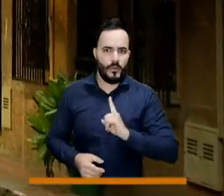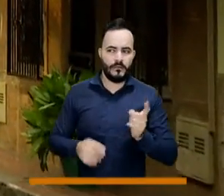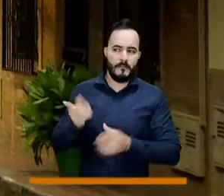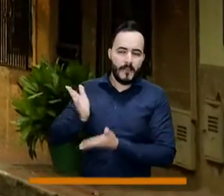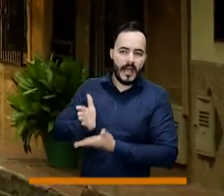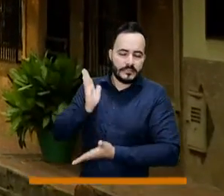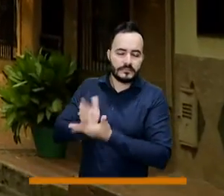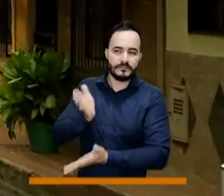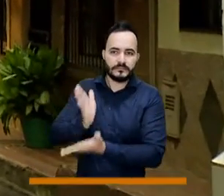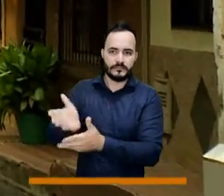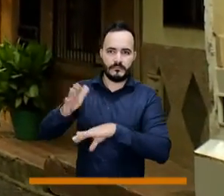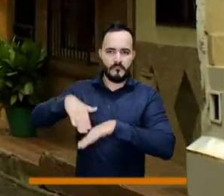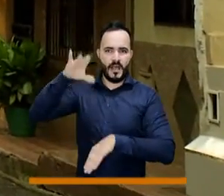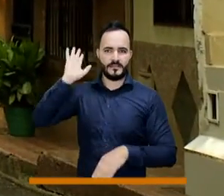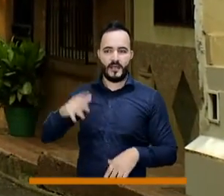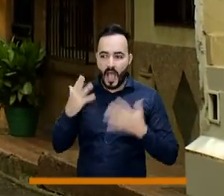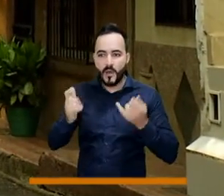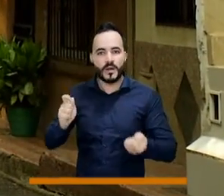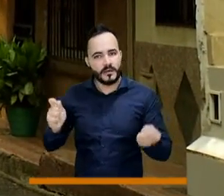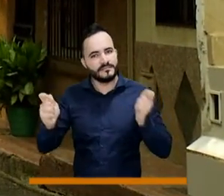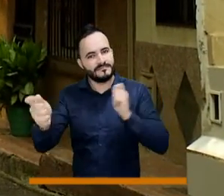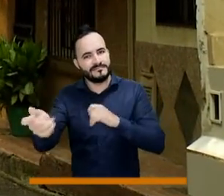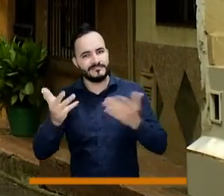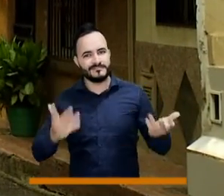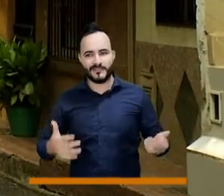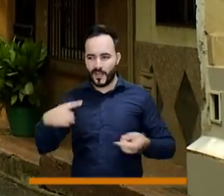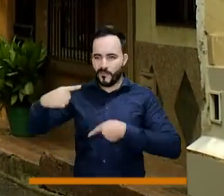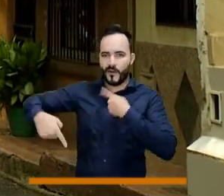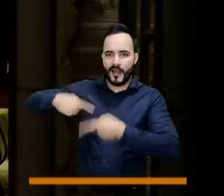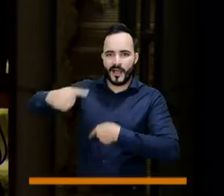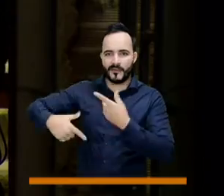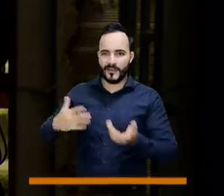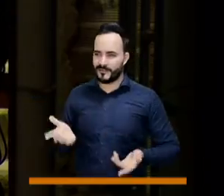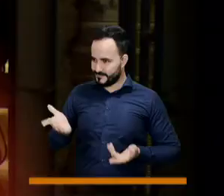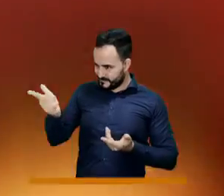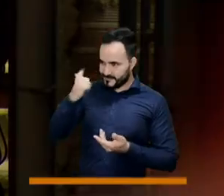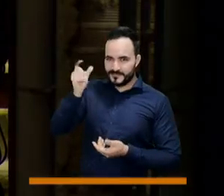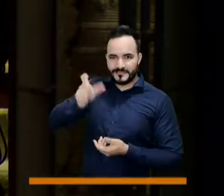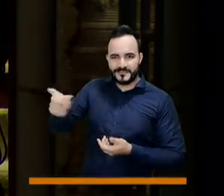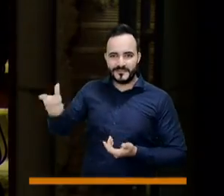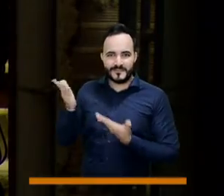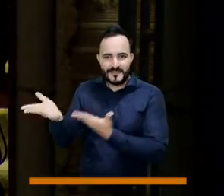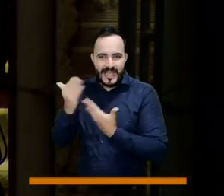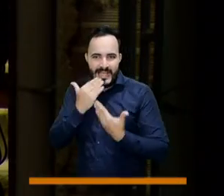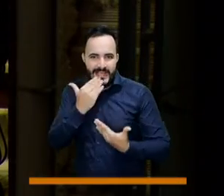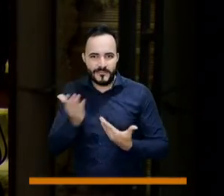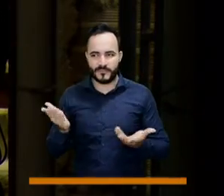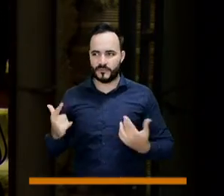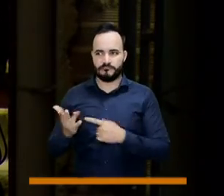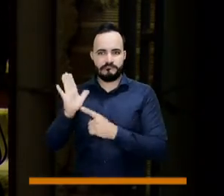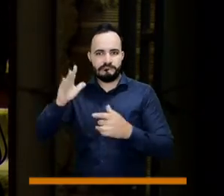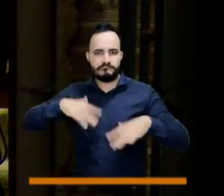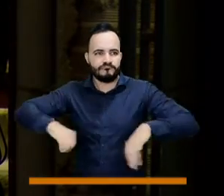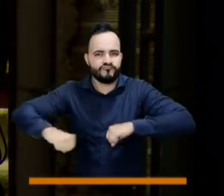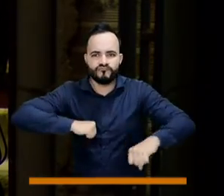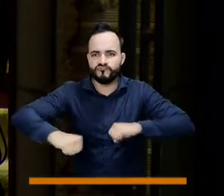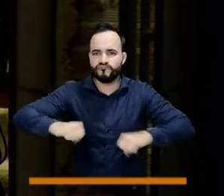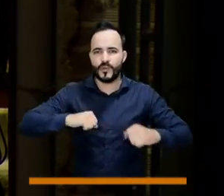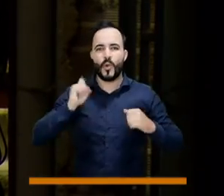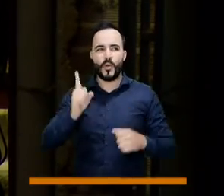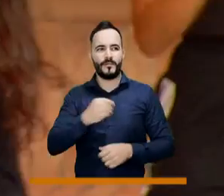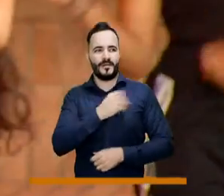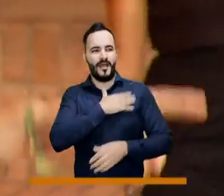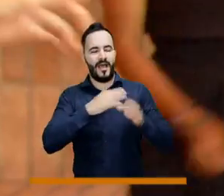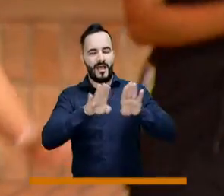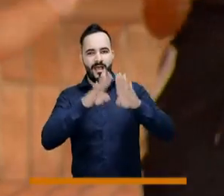donde solamente pasan cosas malas. Y mire hoy Moravia lo que es, mire los moravitas, mire los orleimazos, lo que logran hacer en un territorio cuando